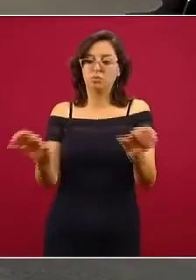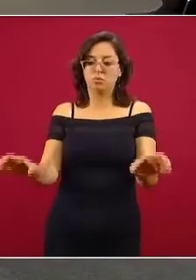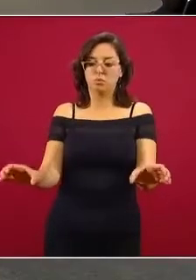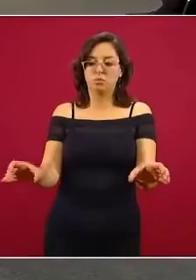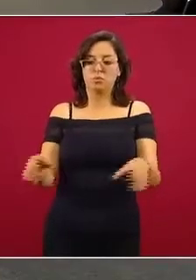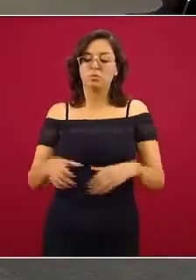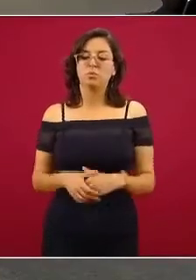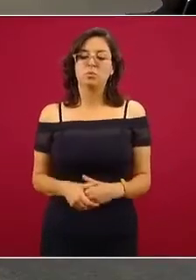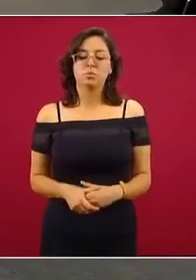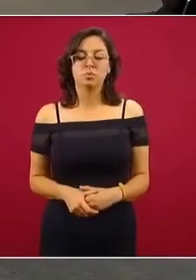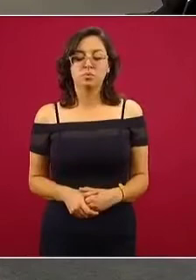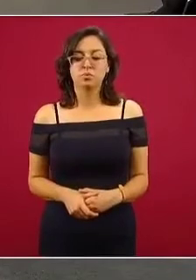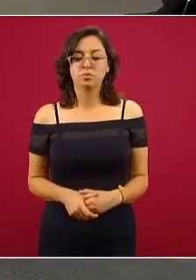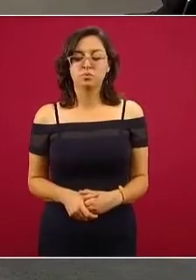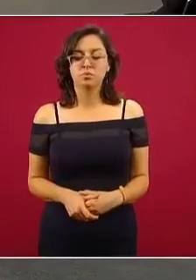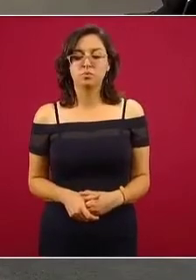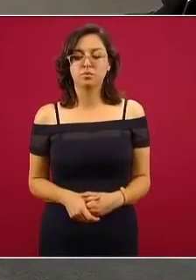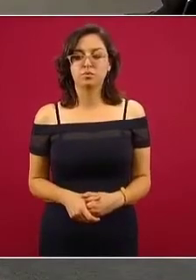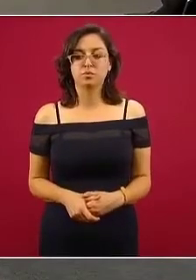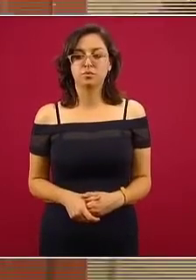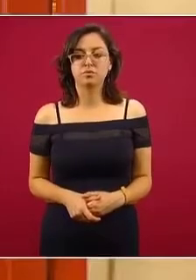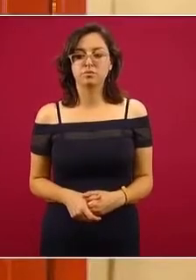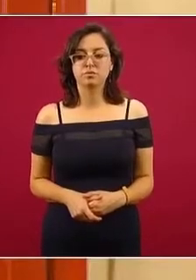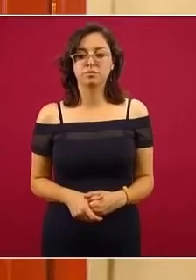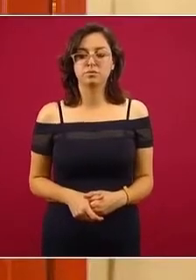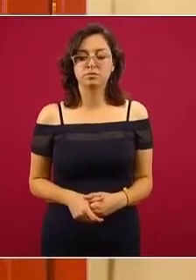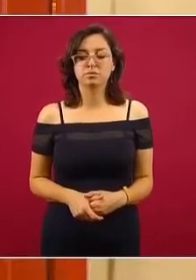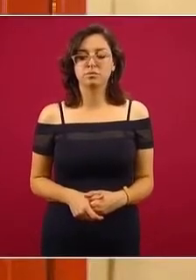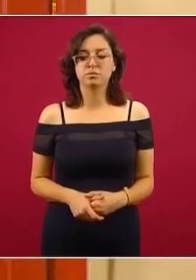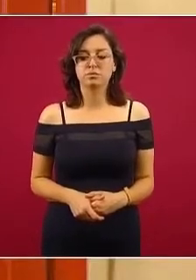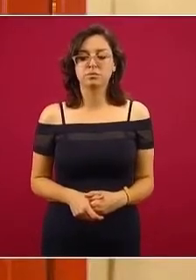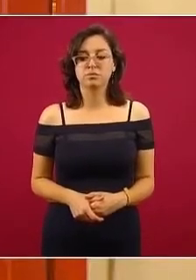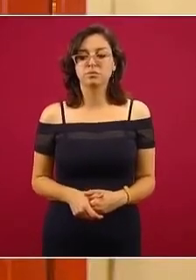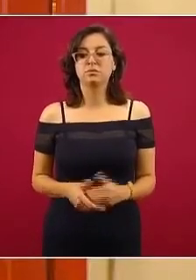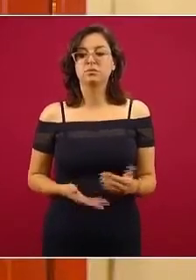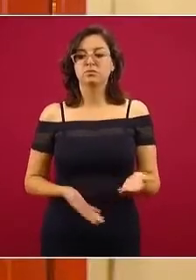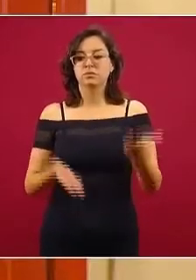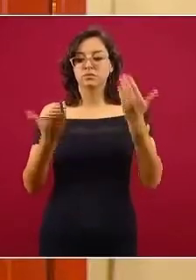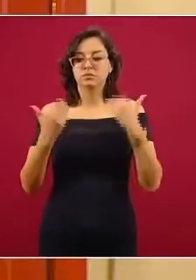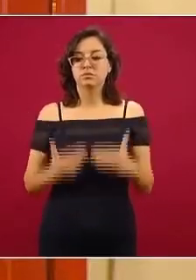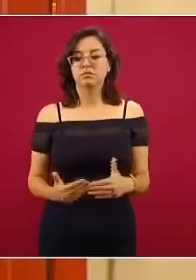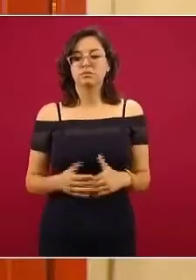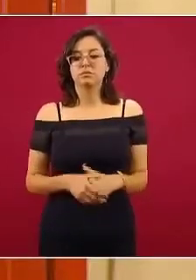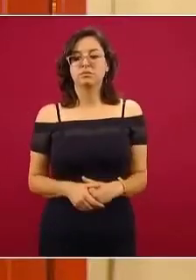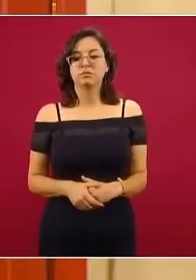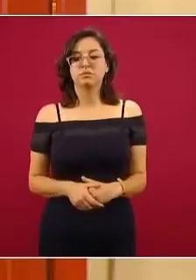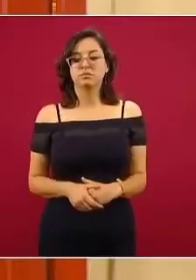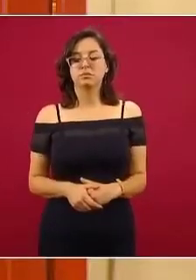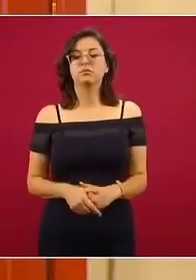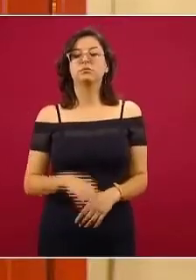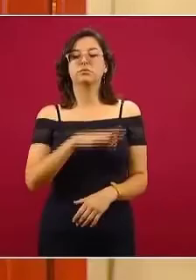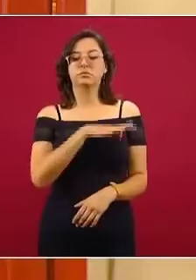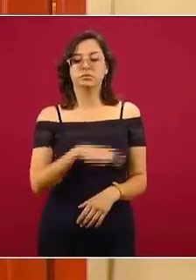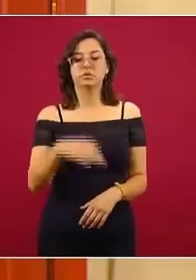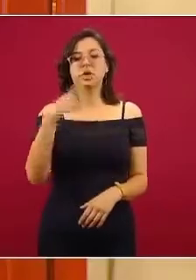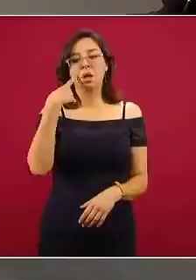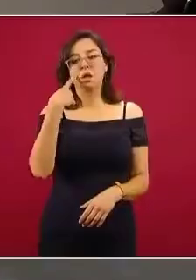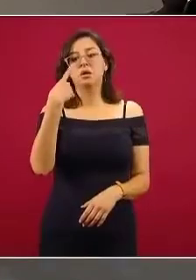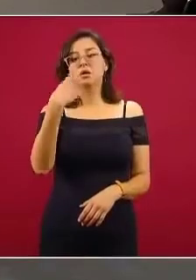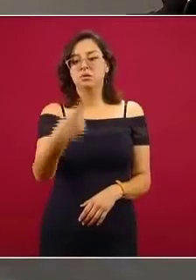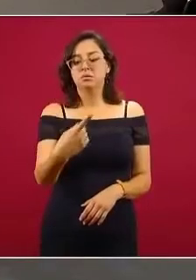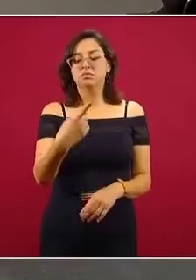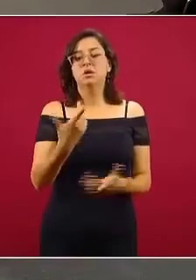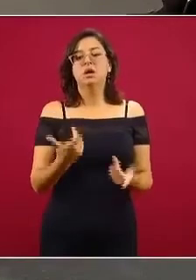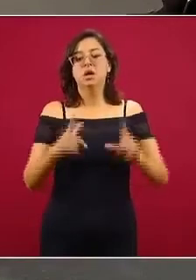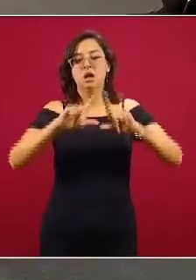grupos previos o en los números previos que acabamos de mencionar. En la siguiente diapositiva, por favor, podemos ver la distribución de esa